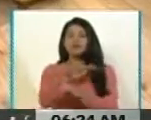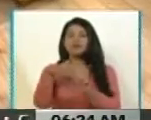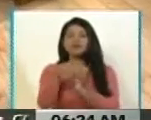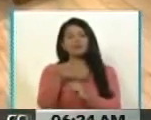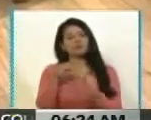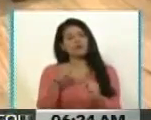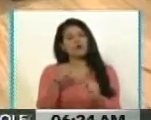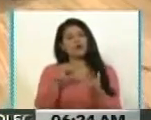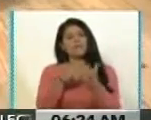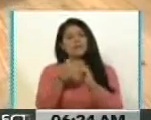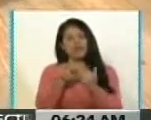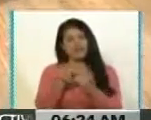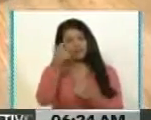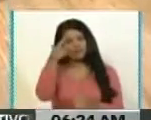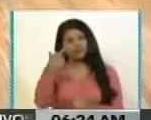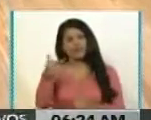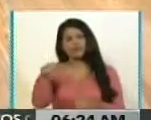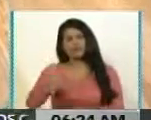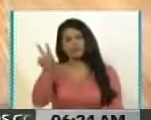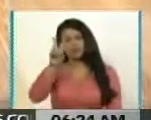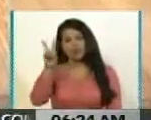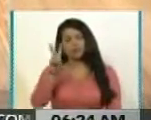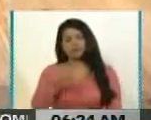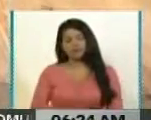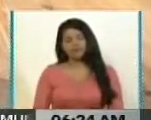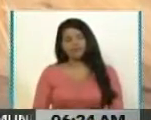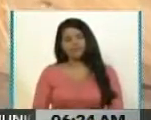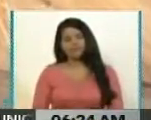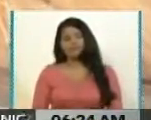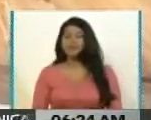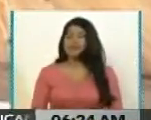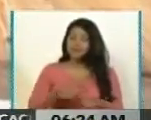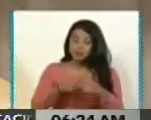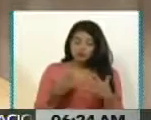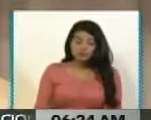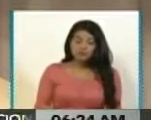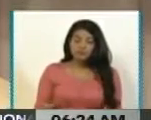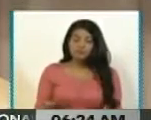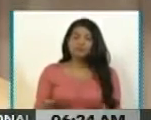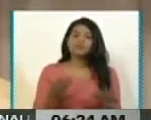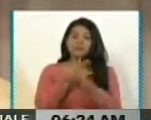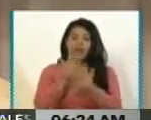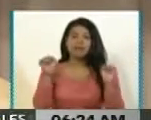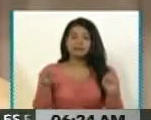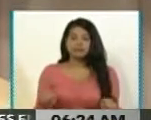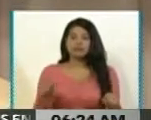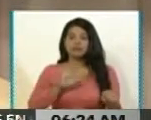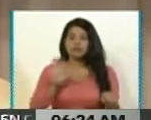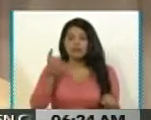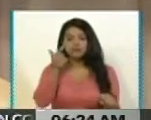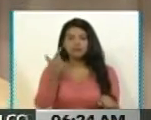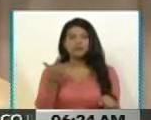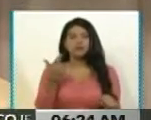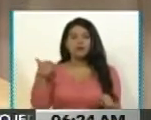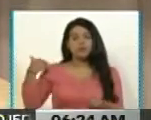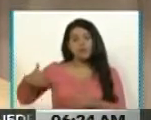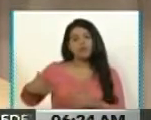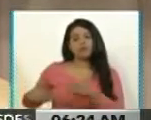bien compleja que tenemos en el país, bien difícil. Entonces, bueno, hemos remontado la cuesta, yo creo que vamos